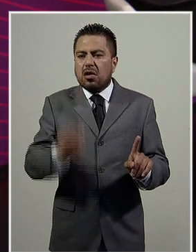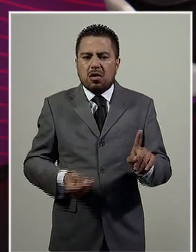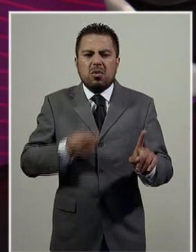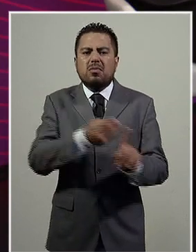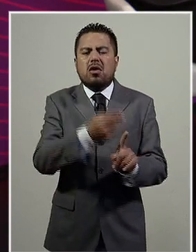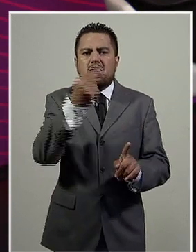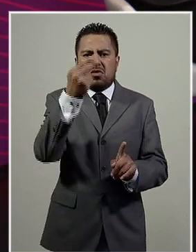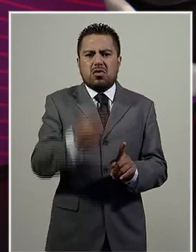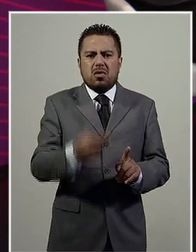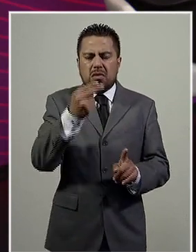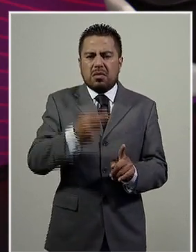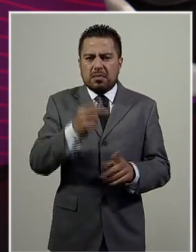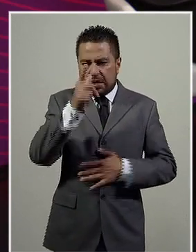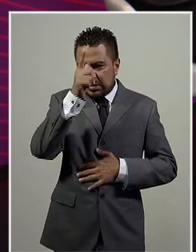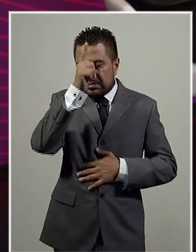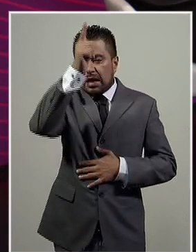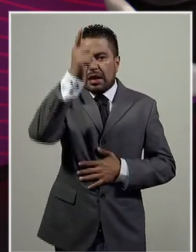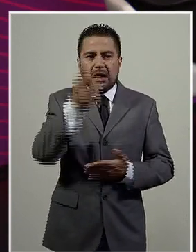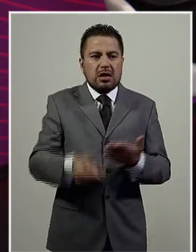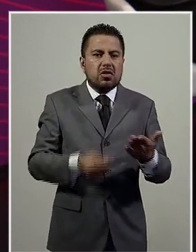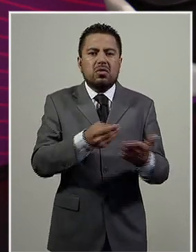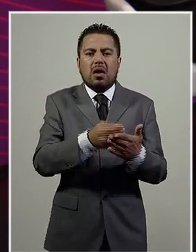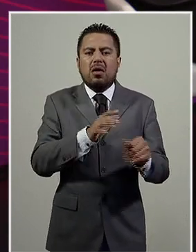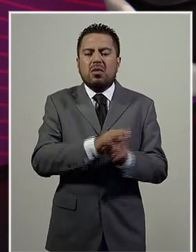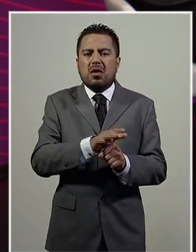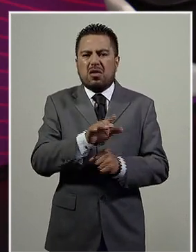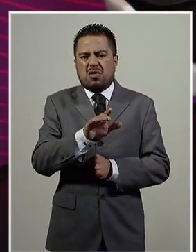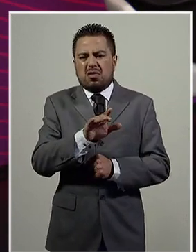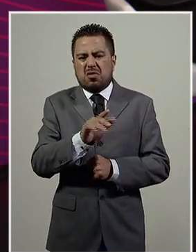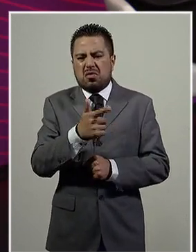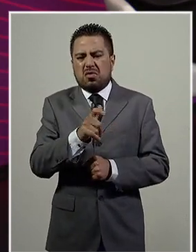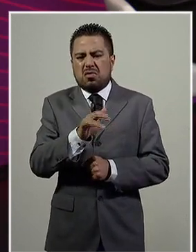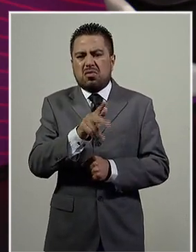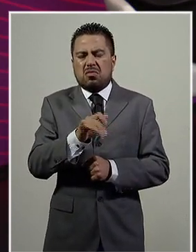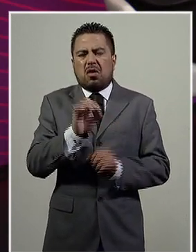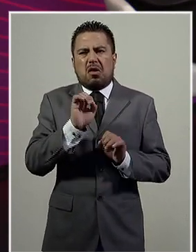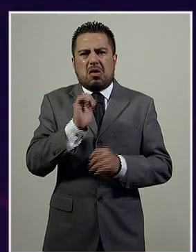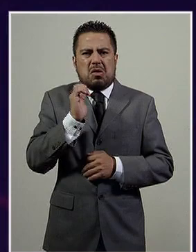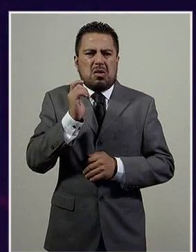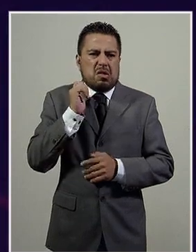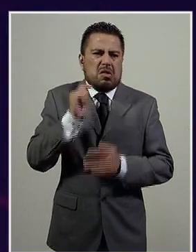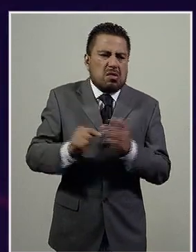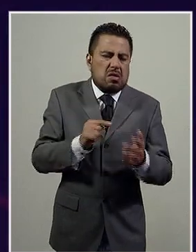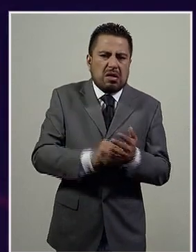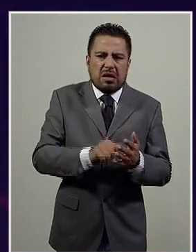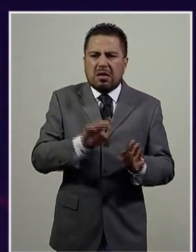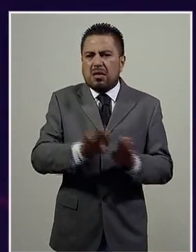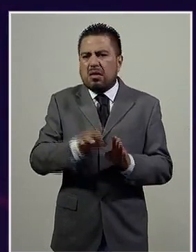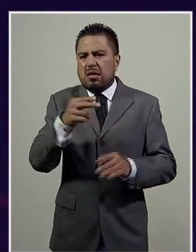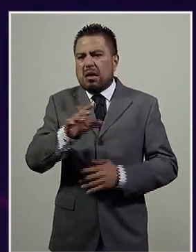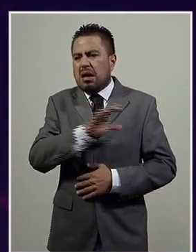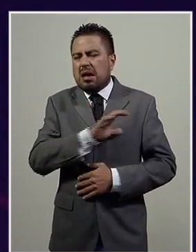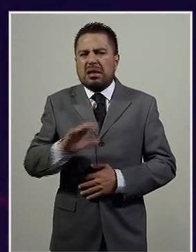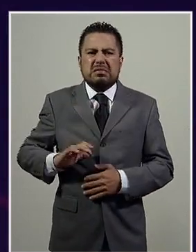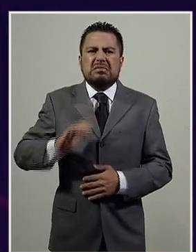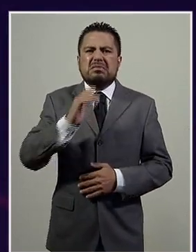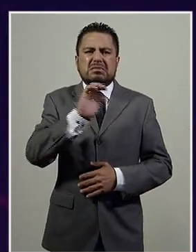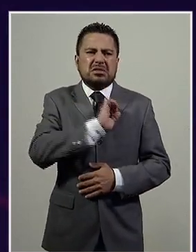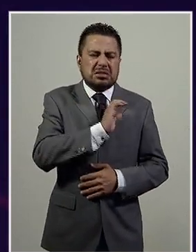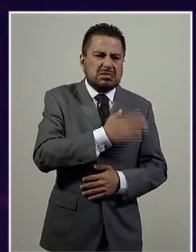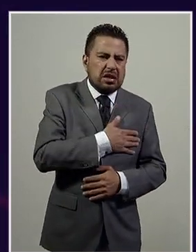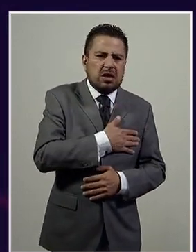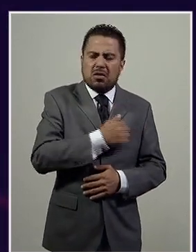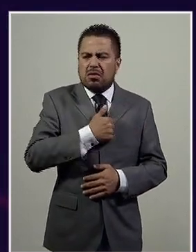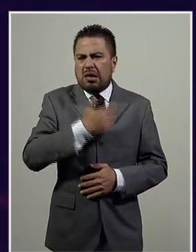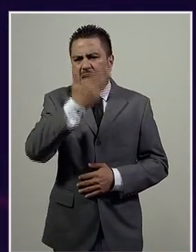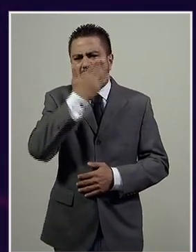nombre espiritual en Gurmukhi en lugar de un nombre cristiano, castellano,